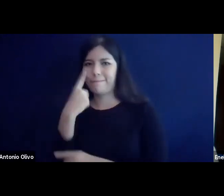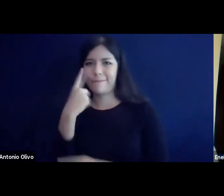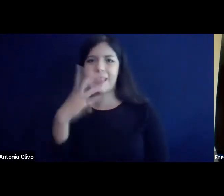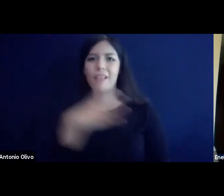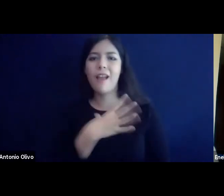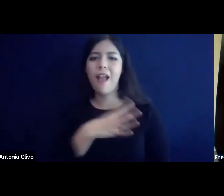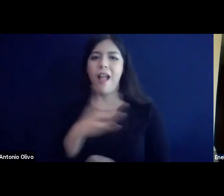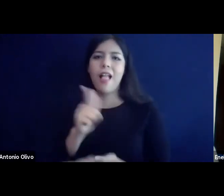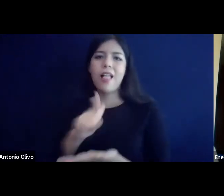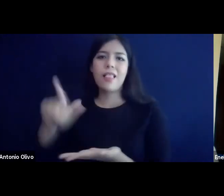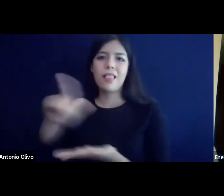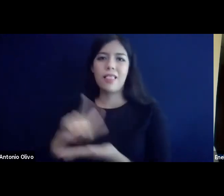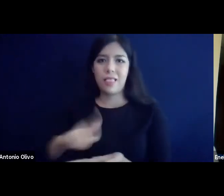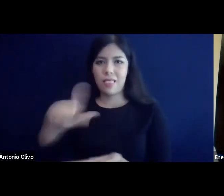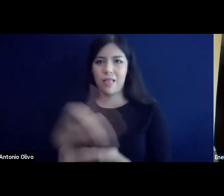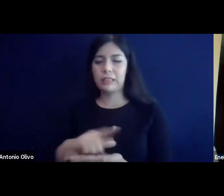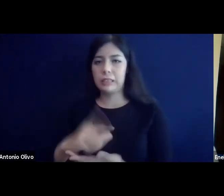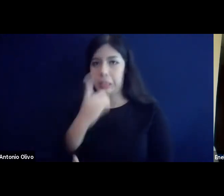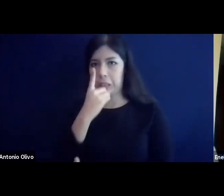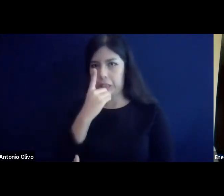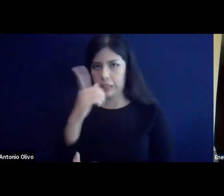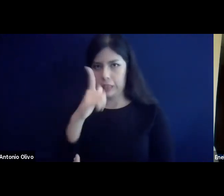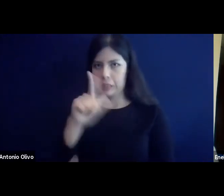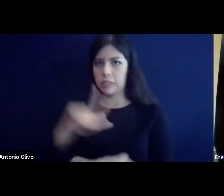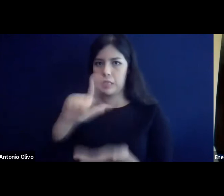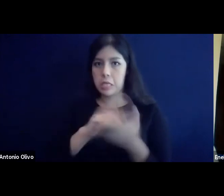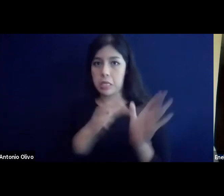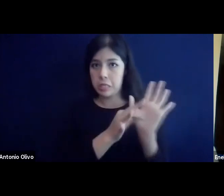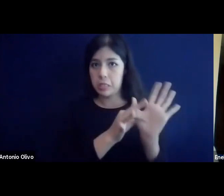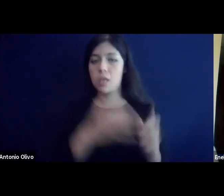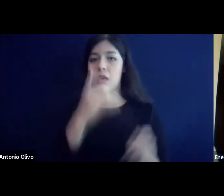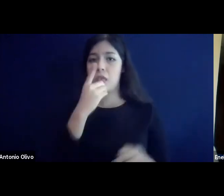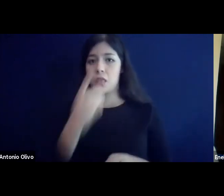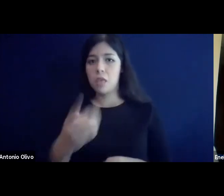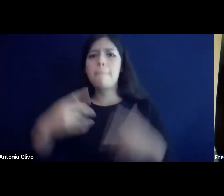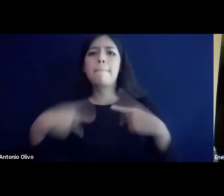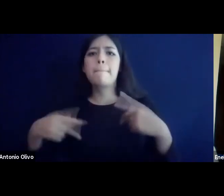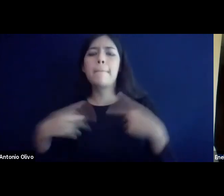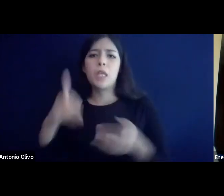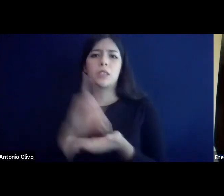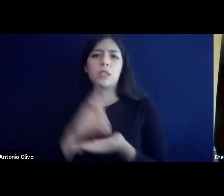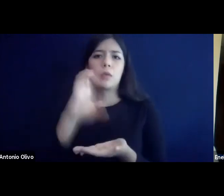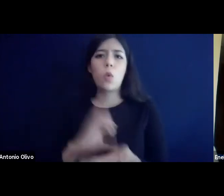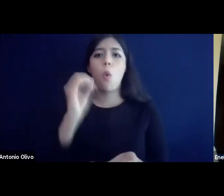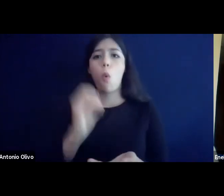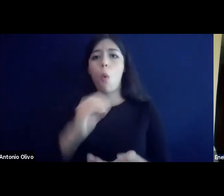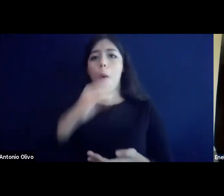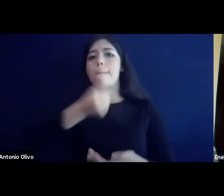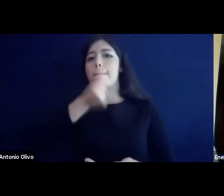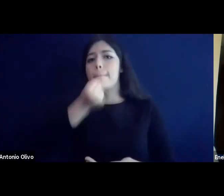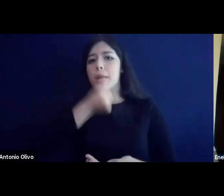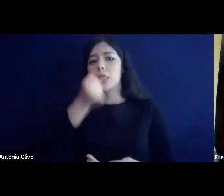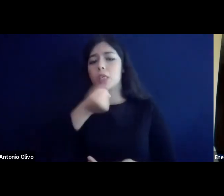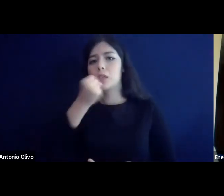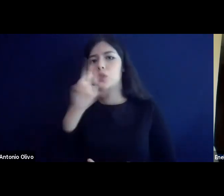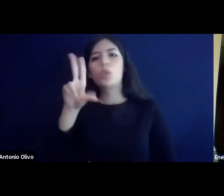menciona que las personas con discapacidad o de la tercera edad no están obligadas a hacer el